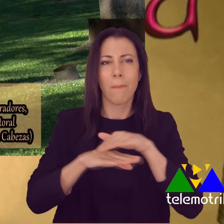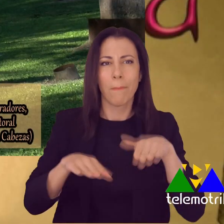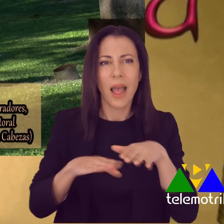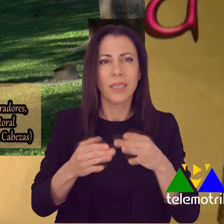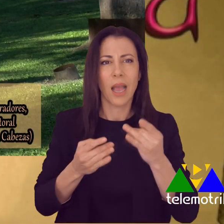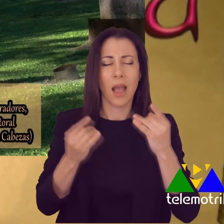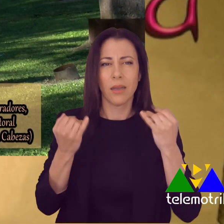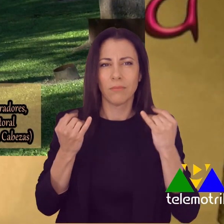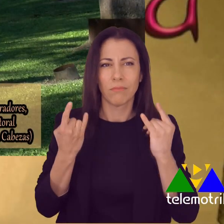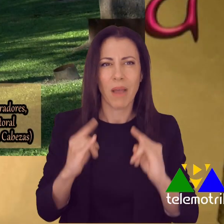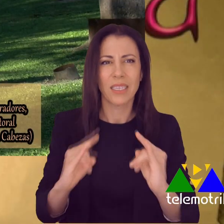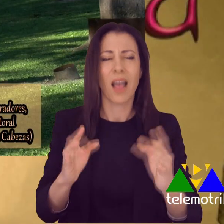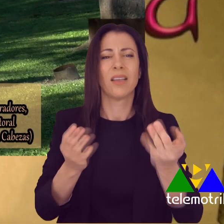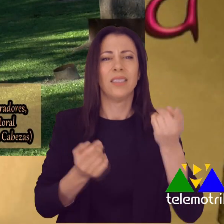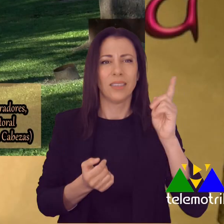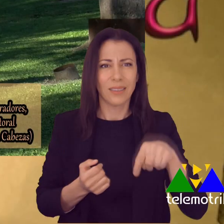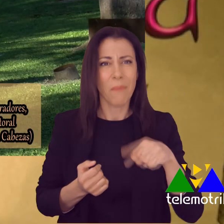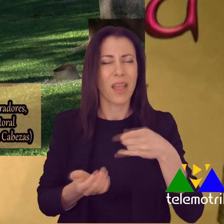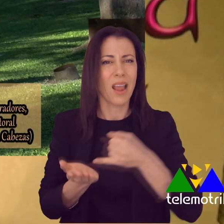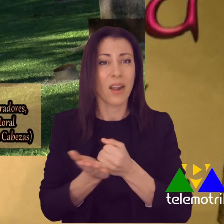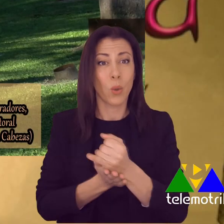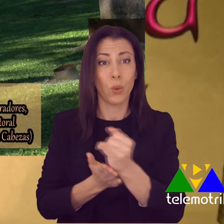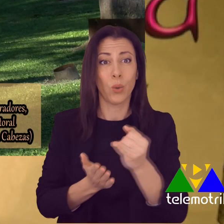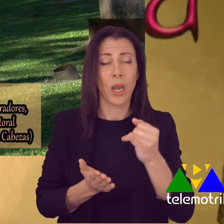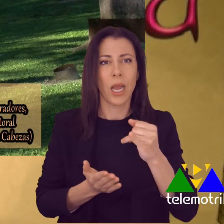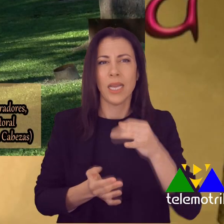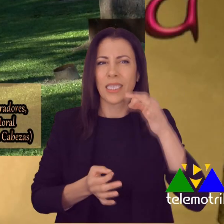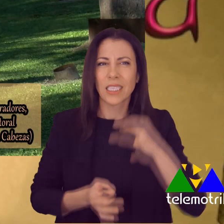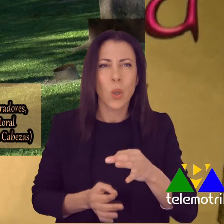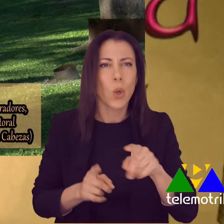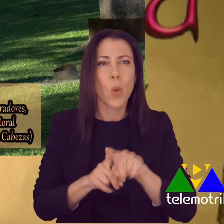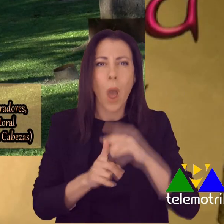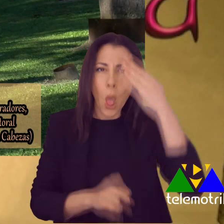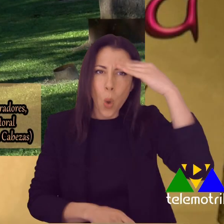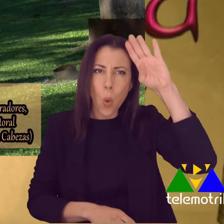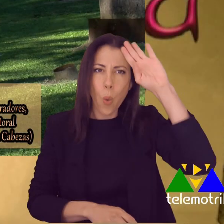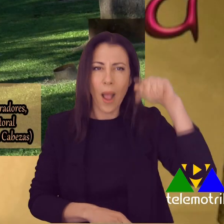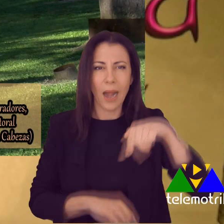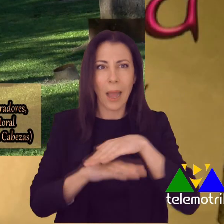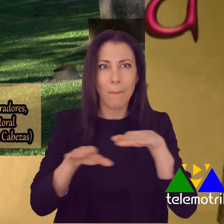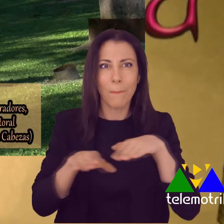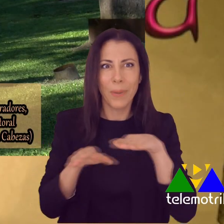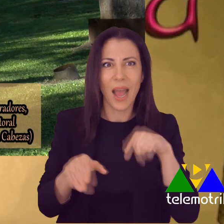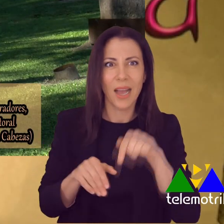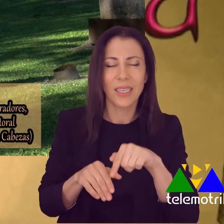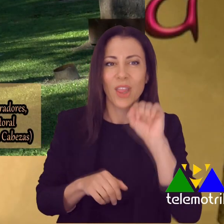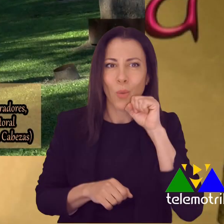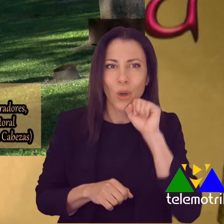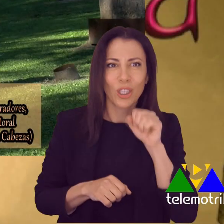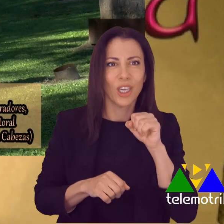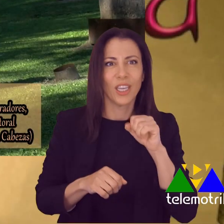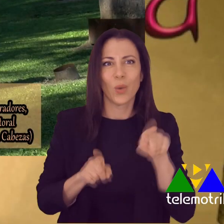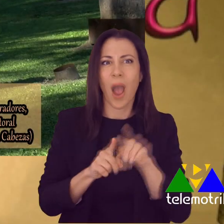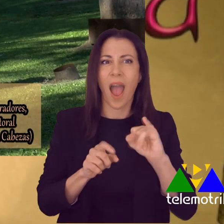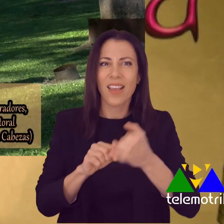nuestra agricultura. Es decir, Motril, esa pequeña Cuba que se iban a encontrar con la caña de azúcar, las playas de Motril, el paisaje y tal. Es decir,